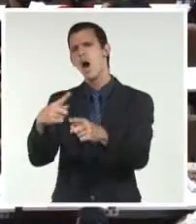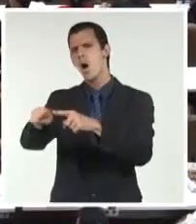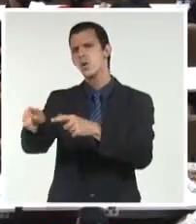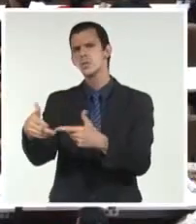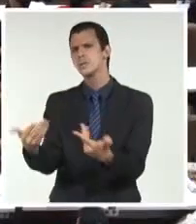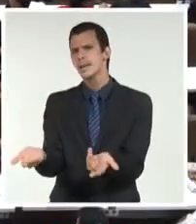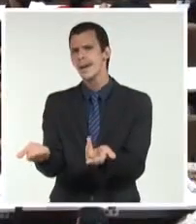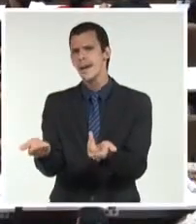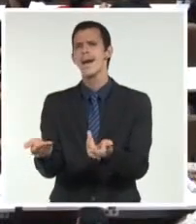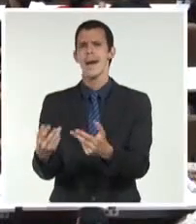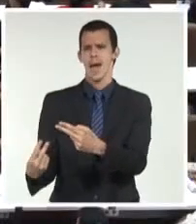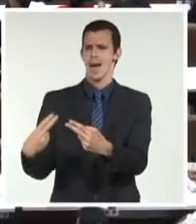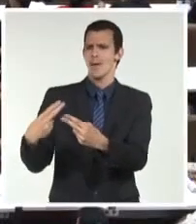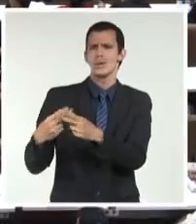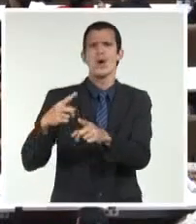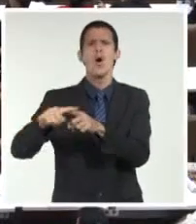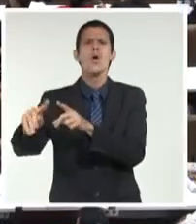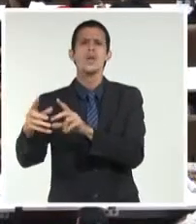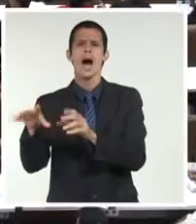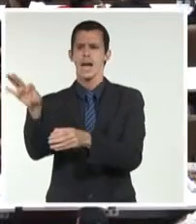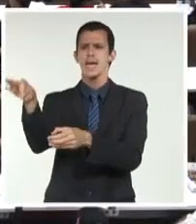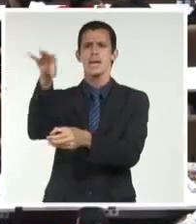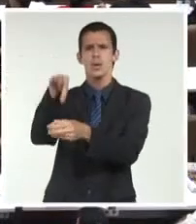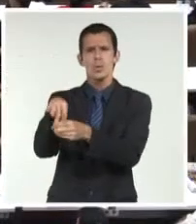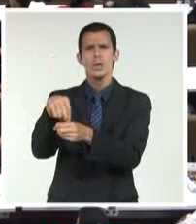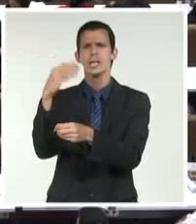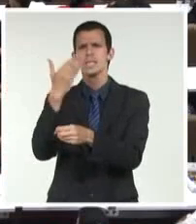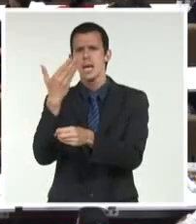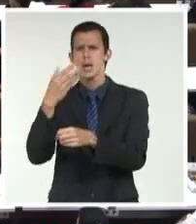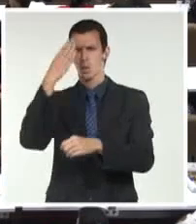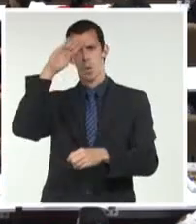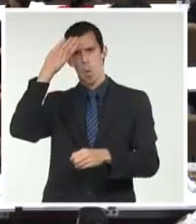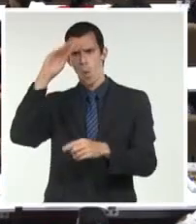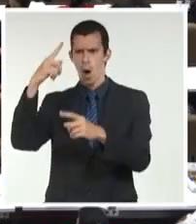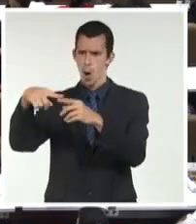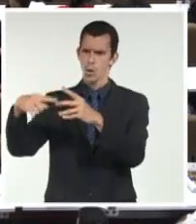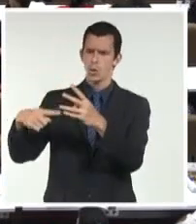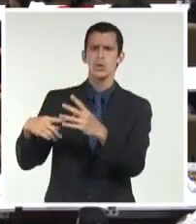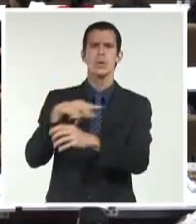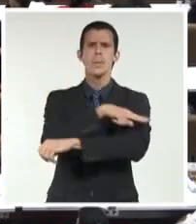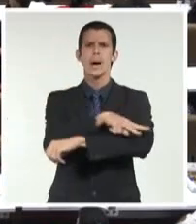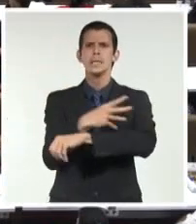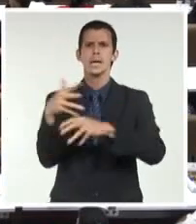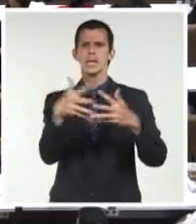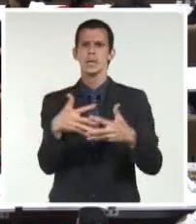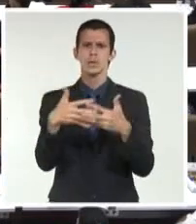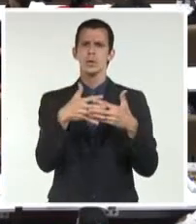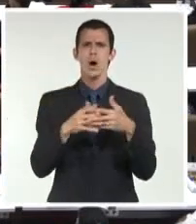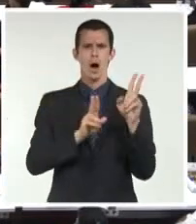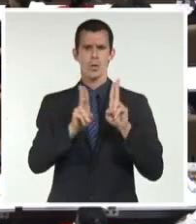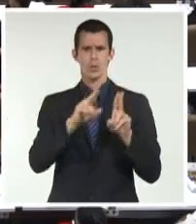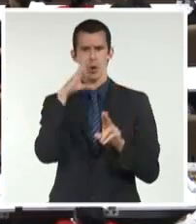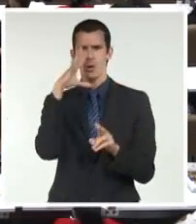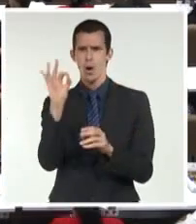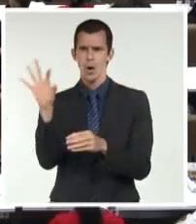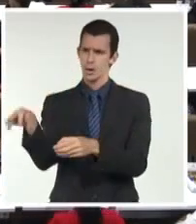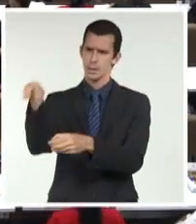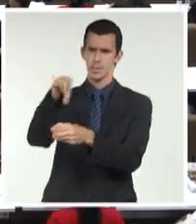de representación popular con la participación de muchas fuerzas progresistas, así como de grupos